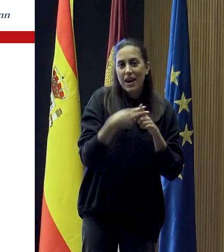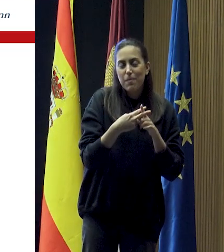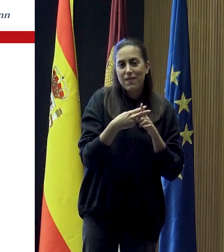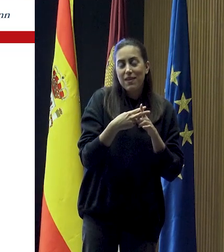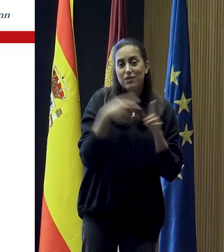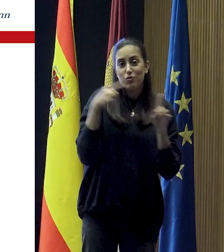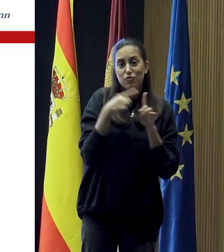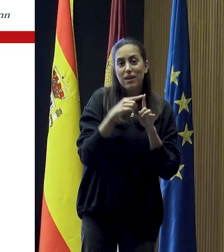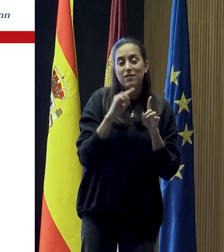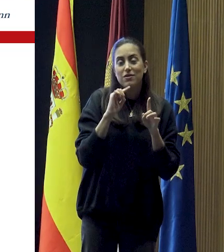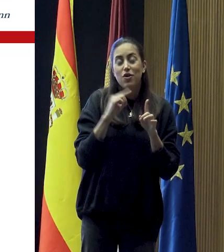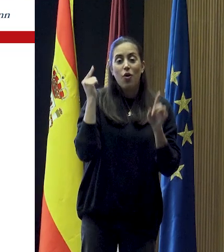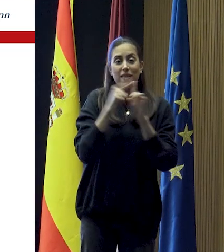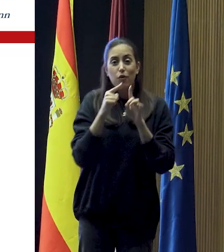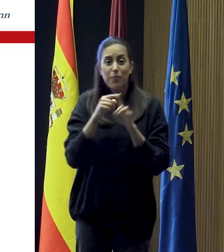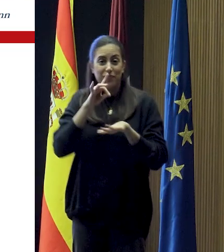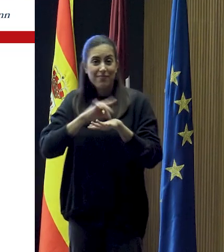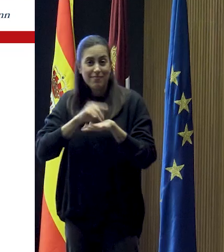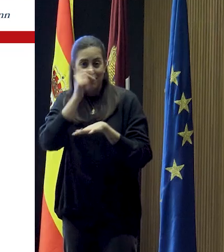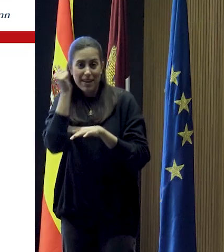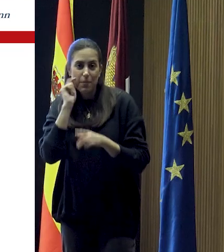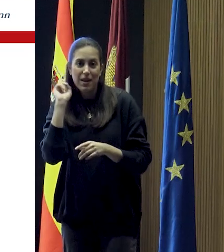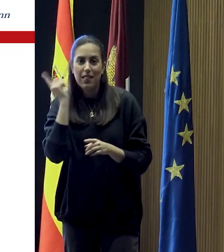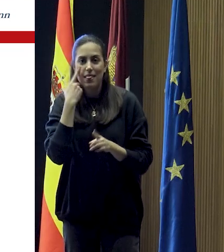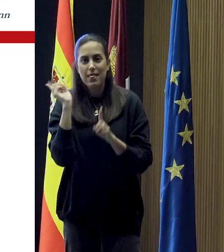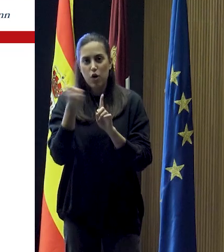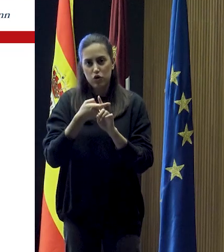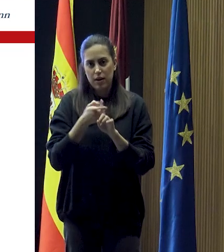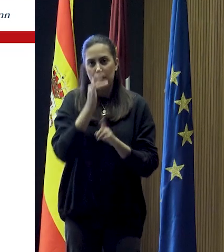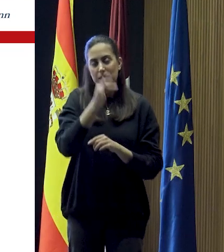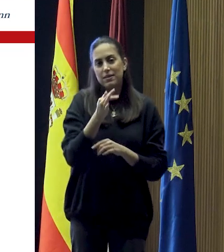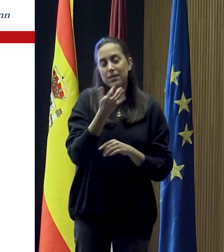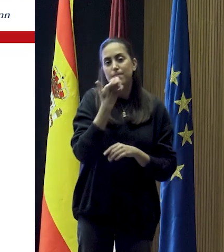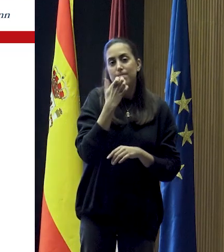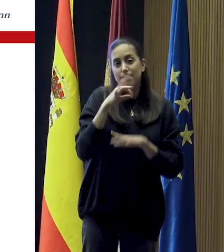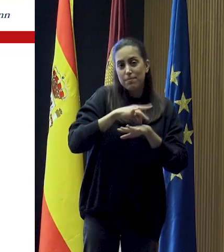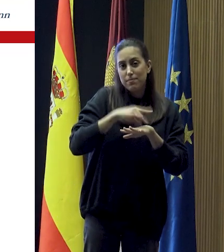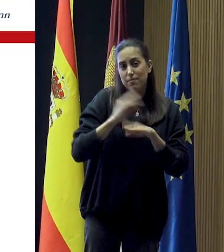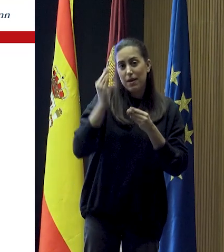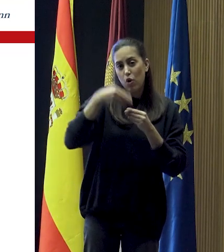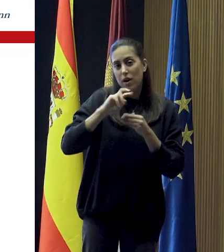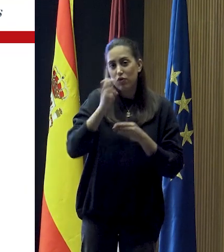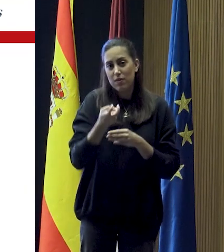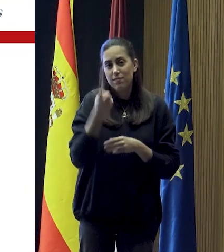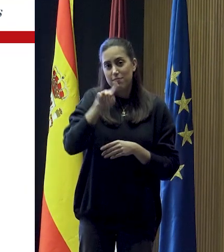diagnosticar la enfermedad de Alzheimer y o otras copatologías que puedan coexistir con